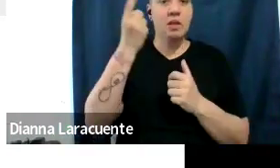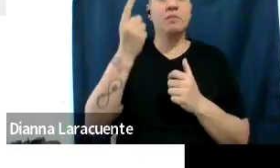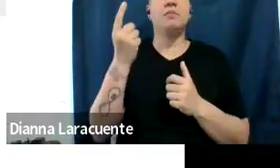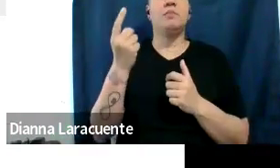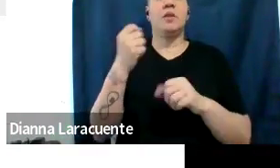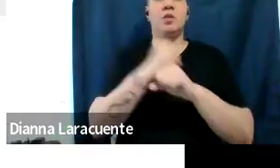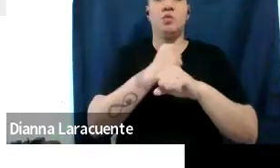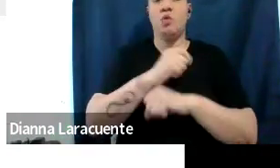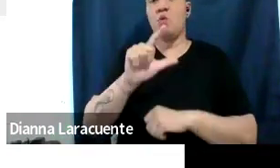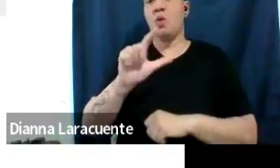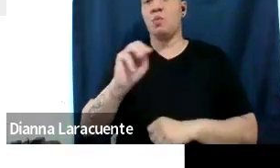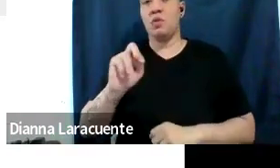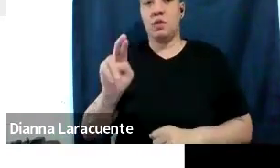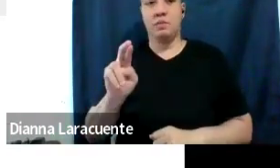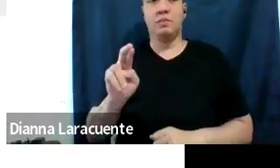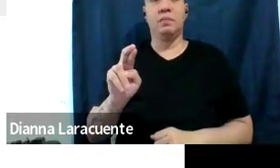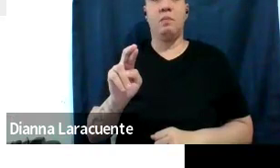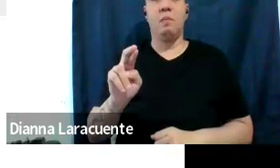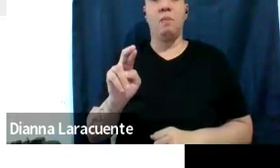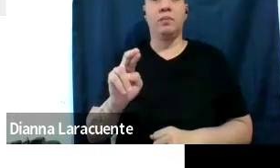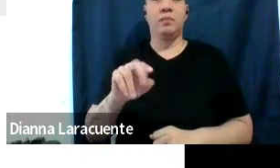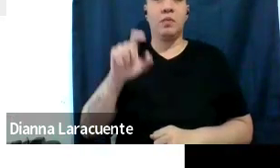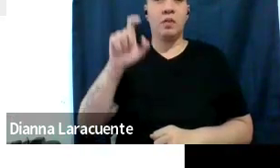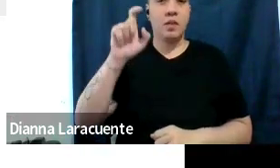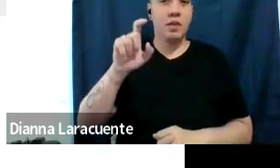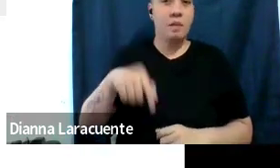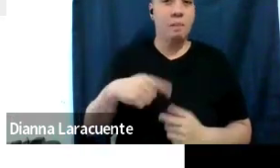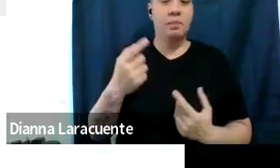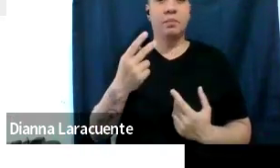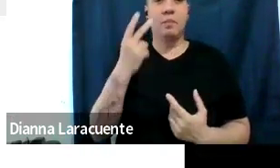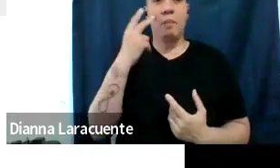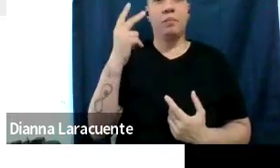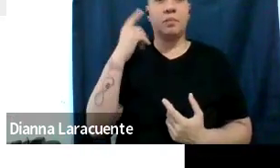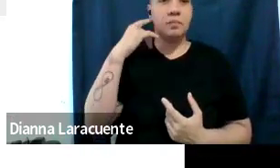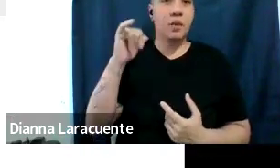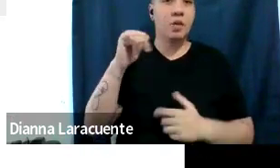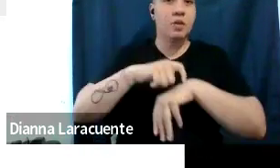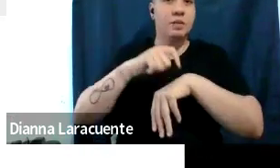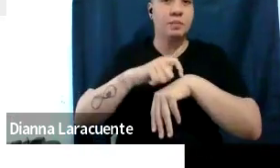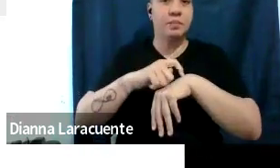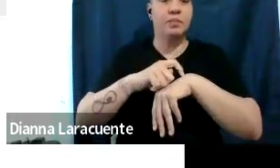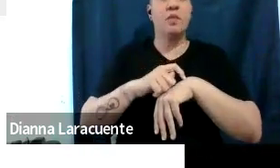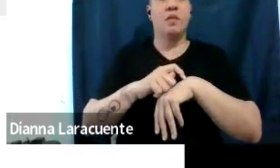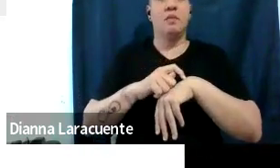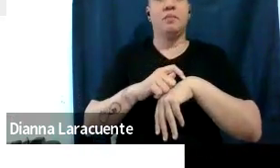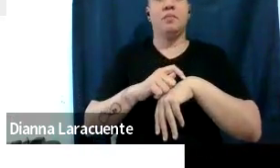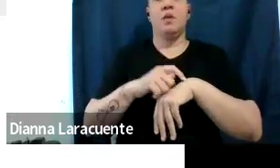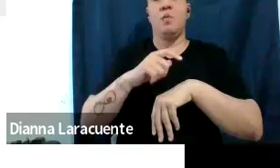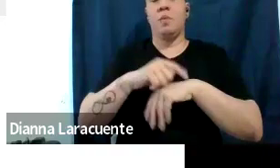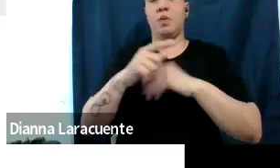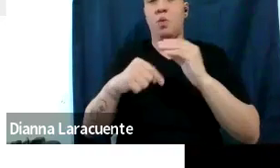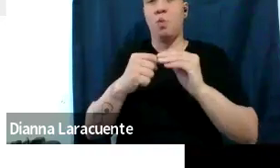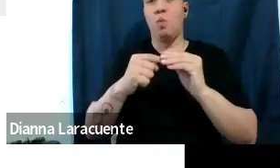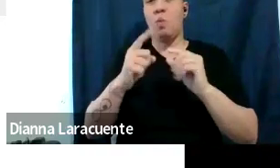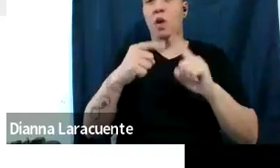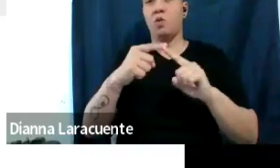tener Muñoz Rivera, tenemos que ubicarnos cuál era el oro de la época en el momento de la invasión. ¿Y quién